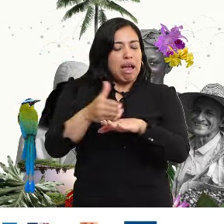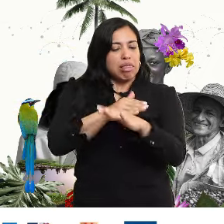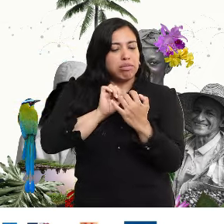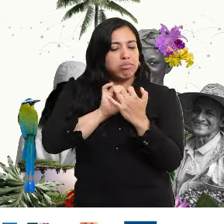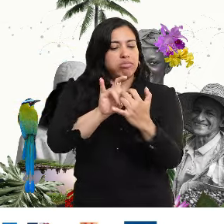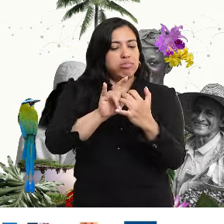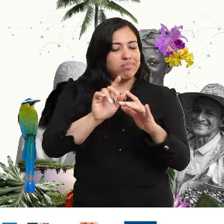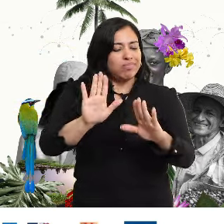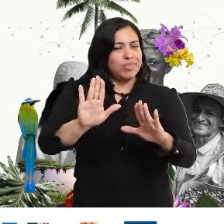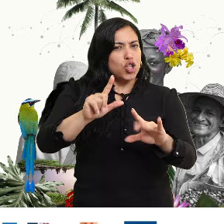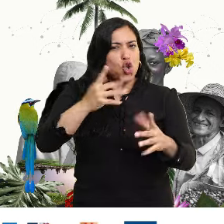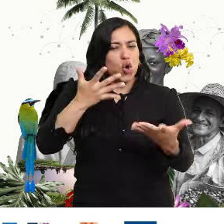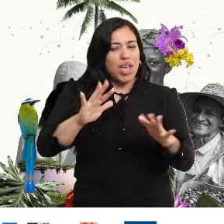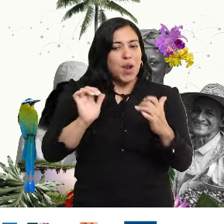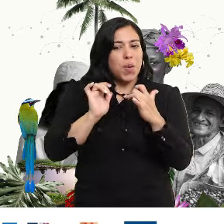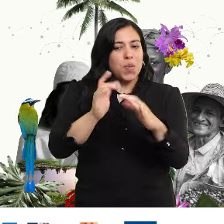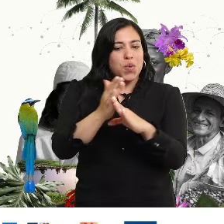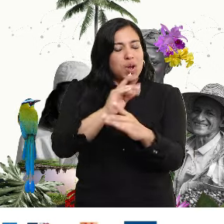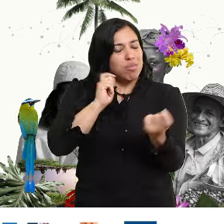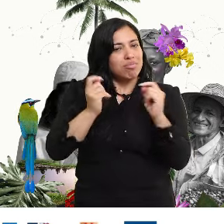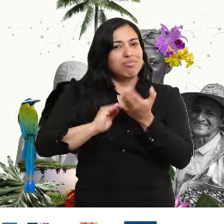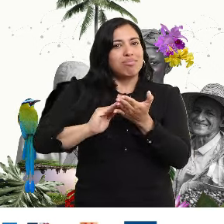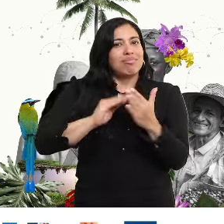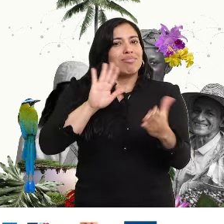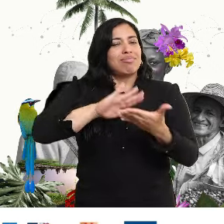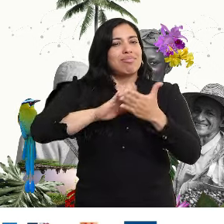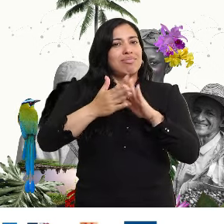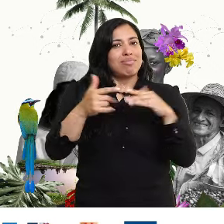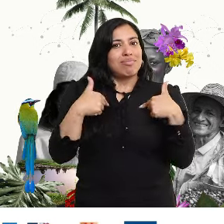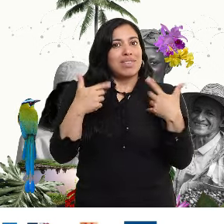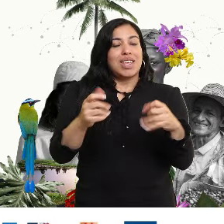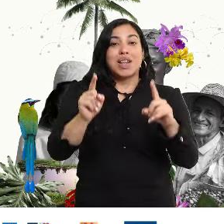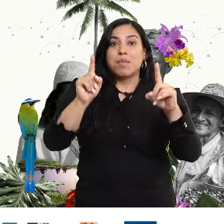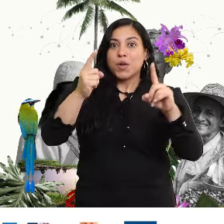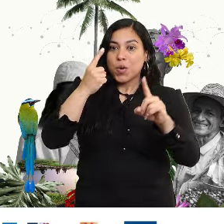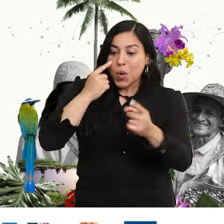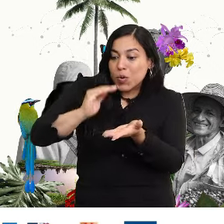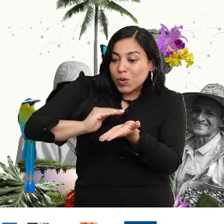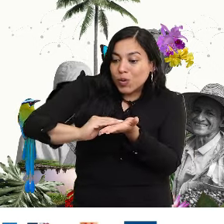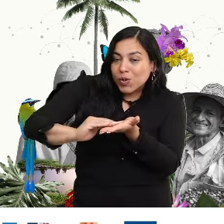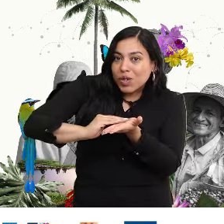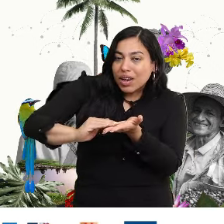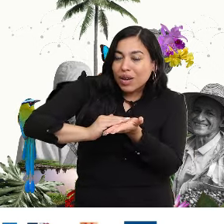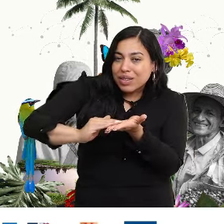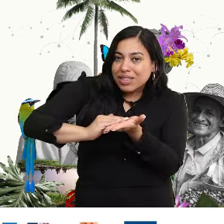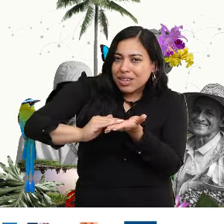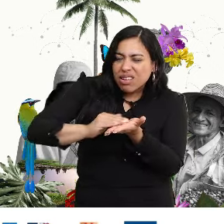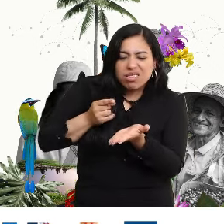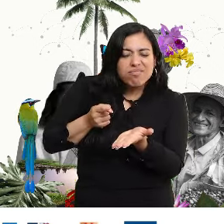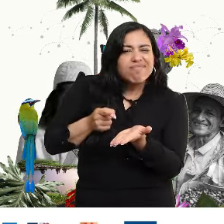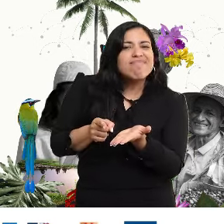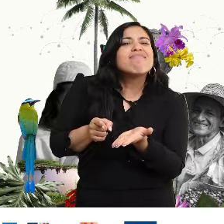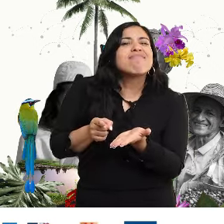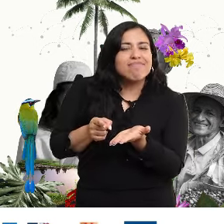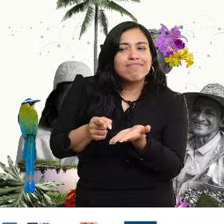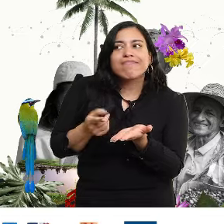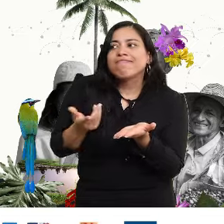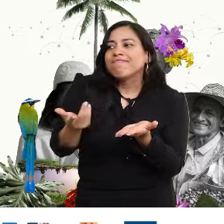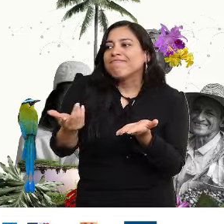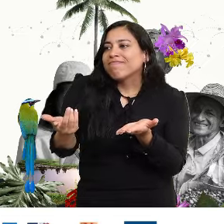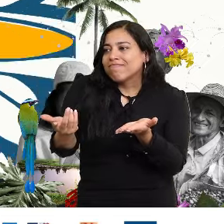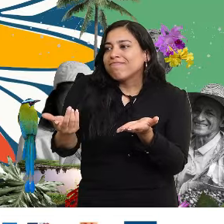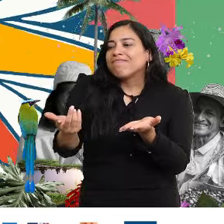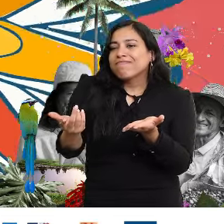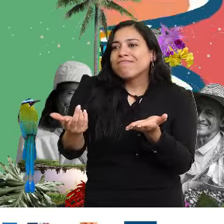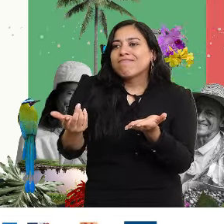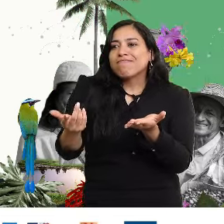busca reconciliarse. Pero entonces en esa reconciliación estamos teniendo, y es por